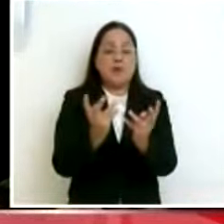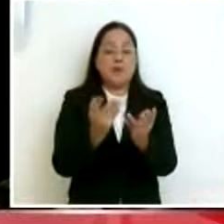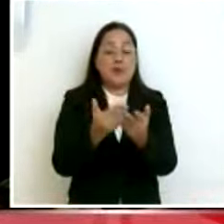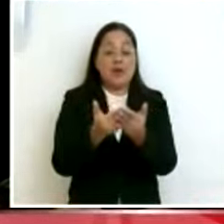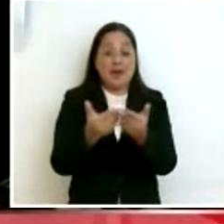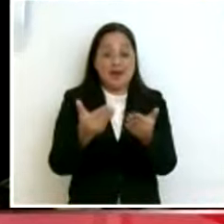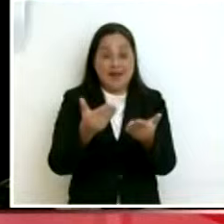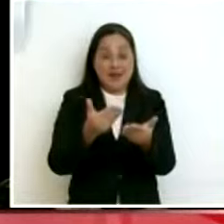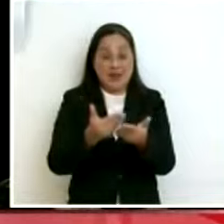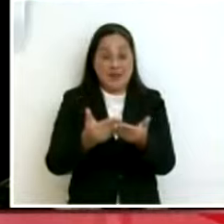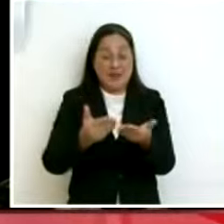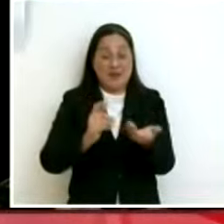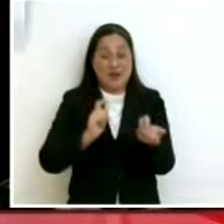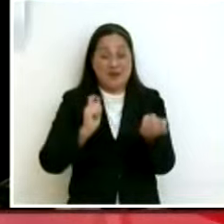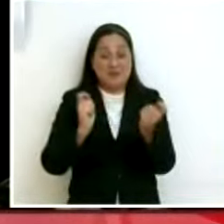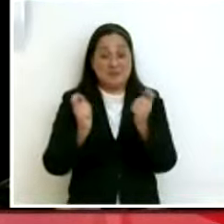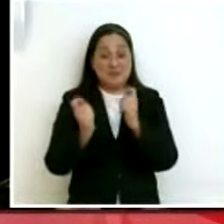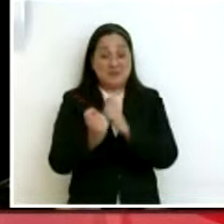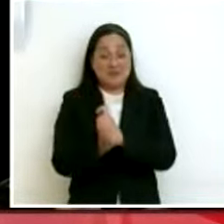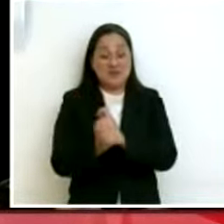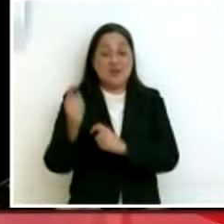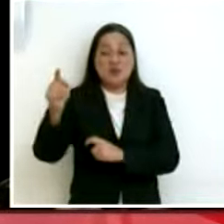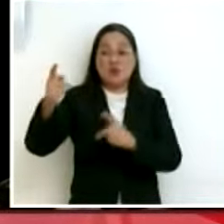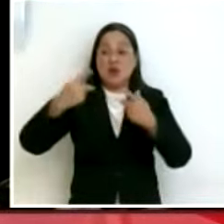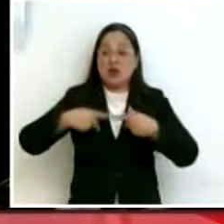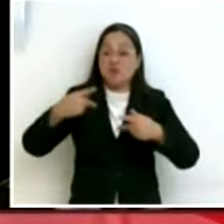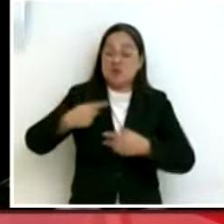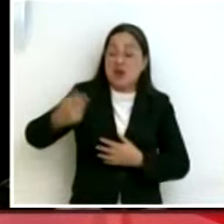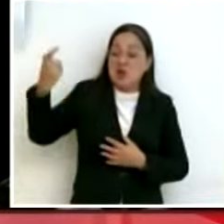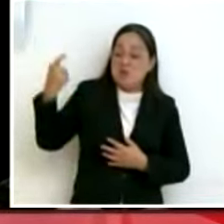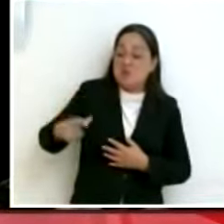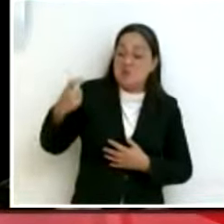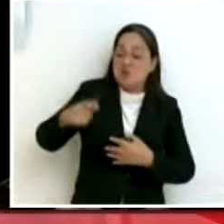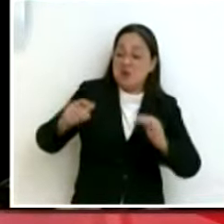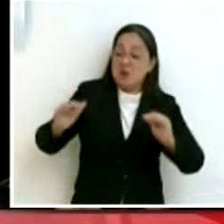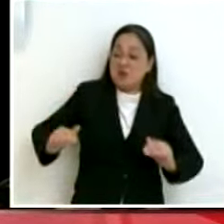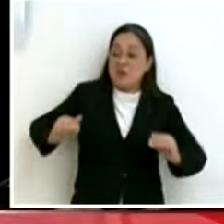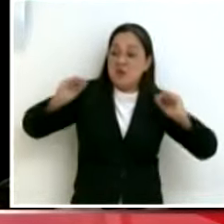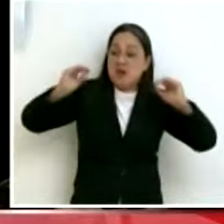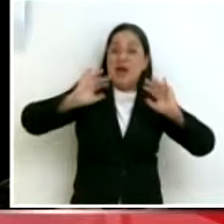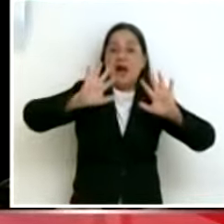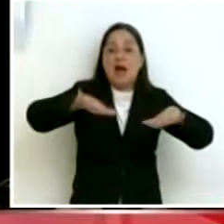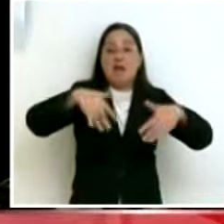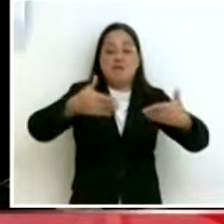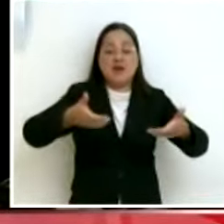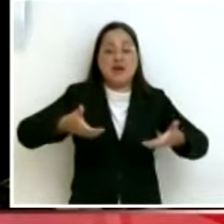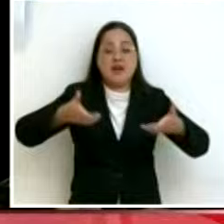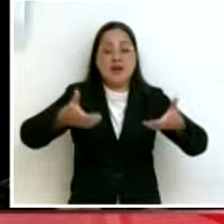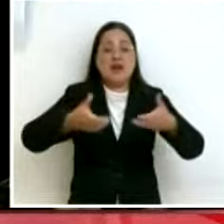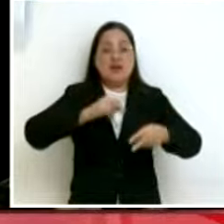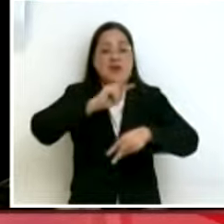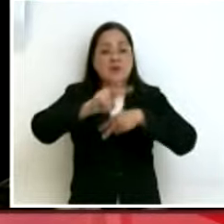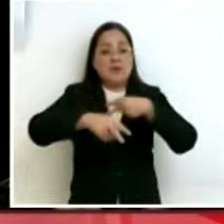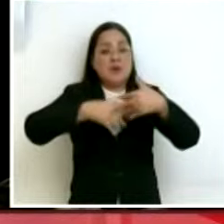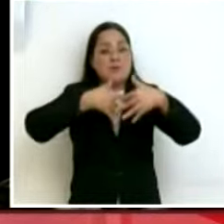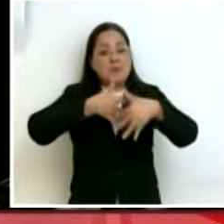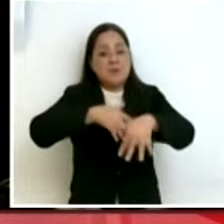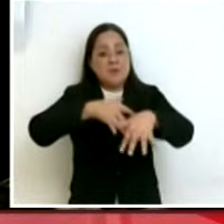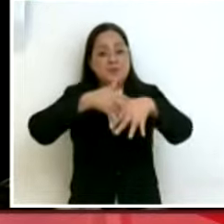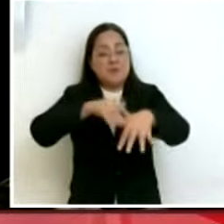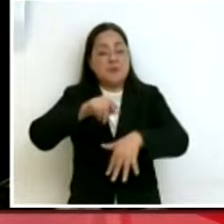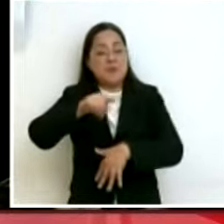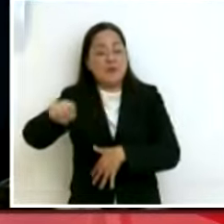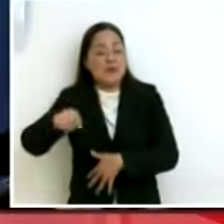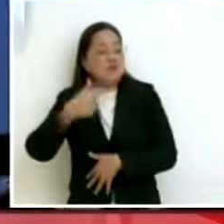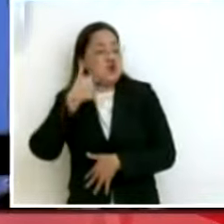Hoy los privilegiados salieron a la calle a protestar para negarse a renunciar a